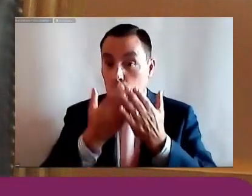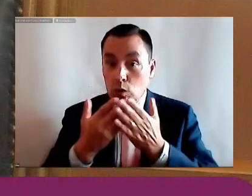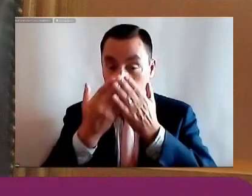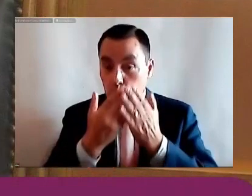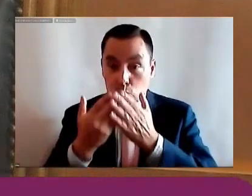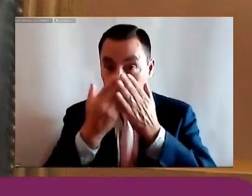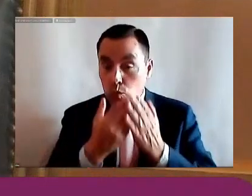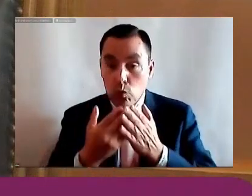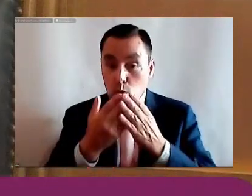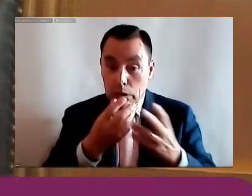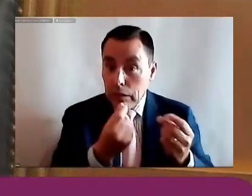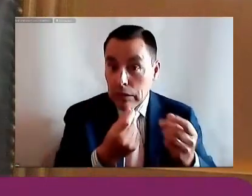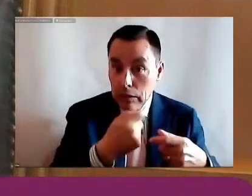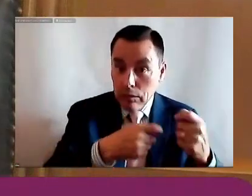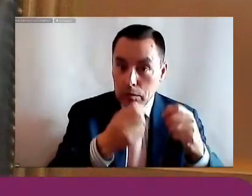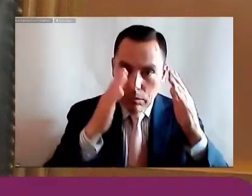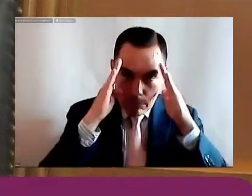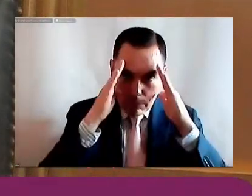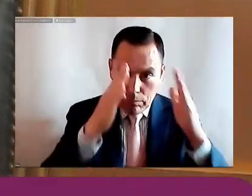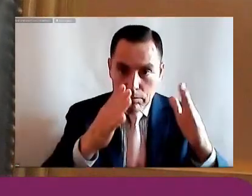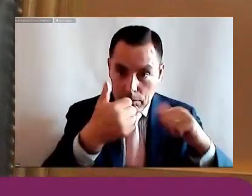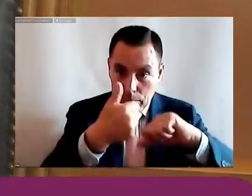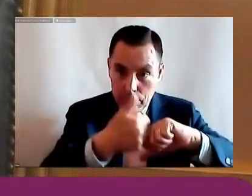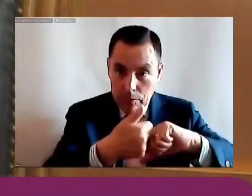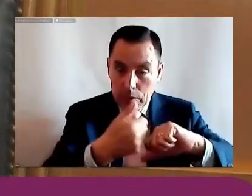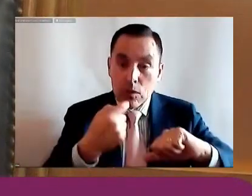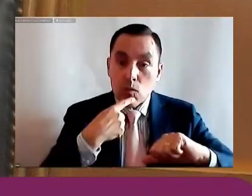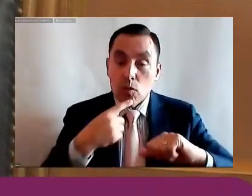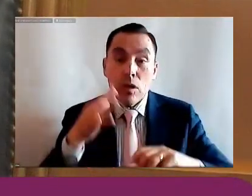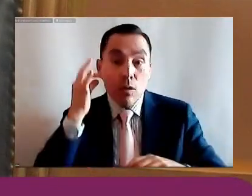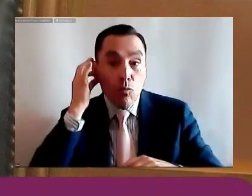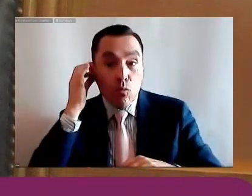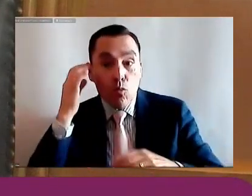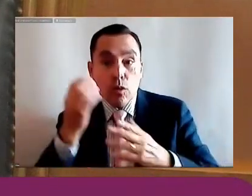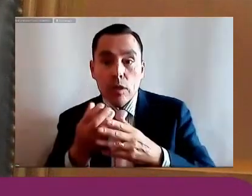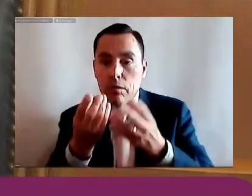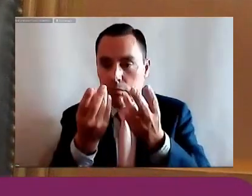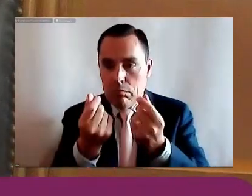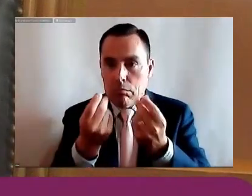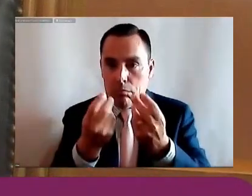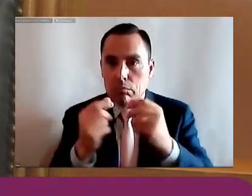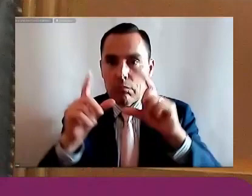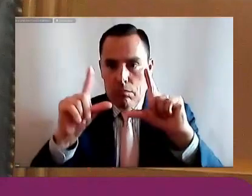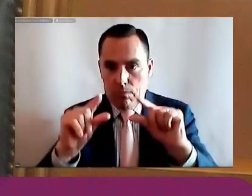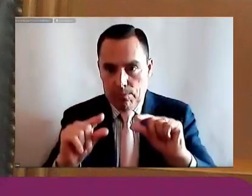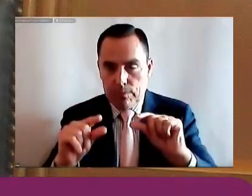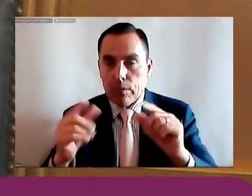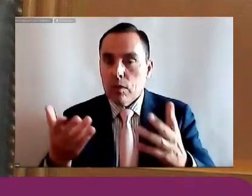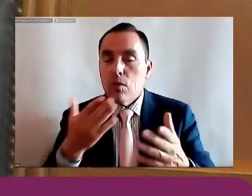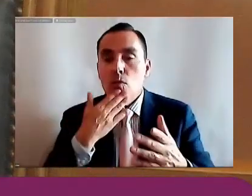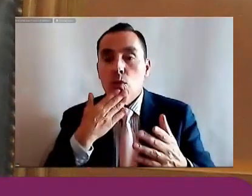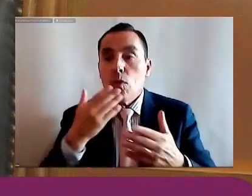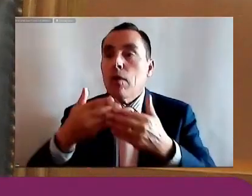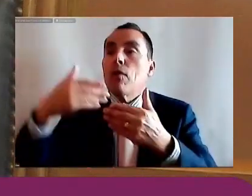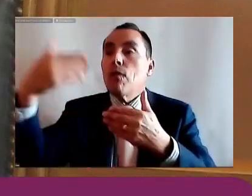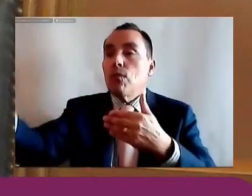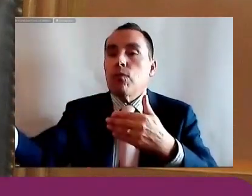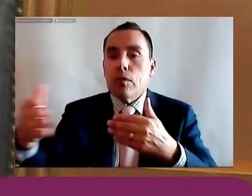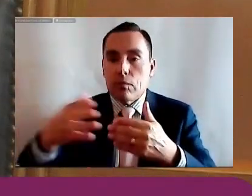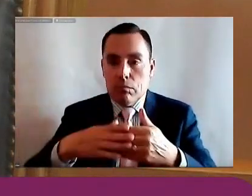con perspectiva de género lo que dicen es que perdemos como economía cuando tenemos a la mujer fuera de la